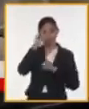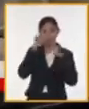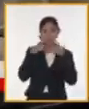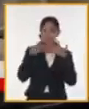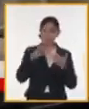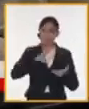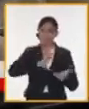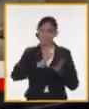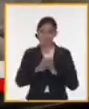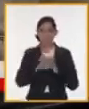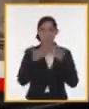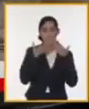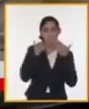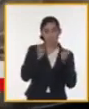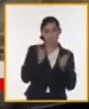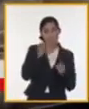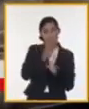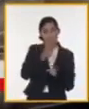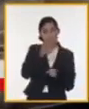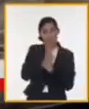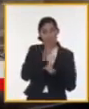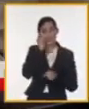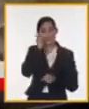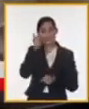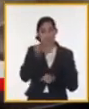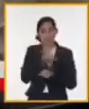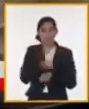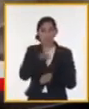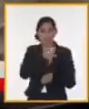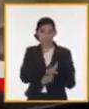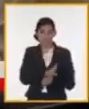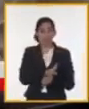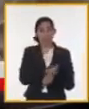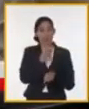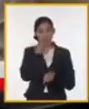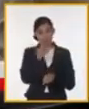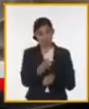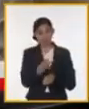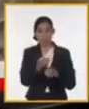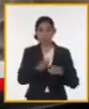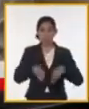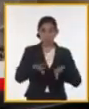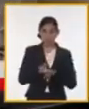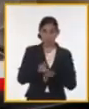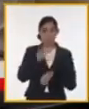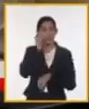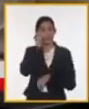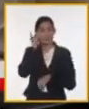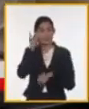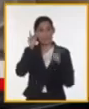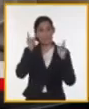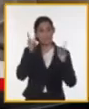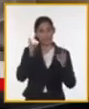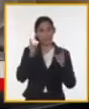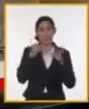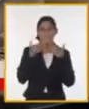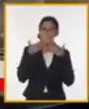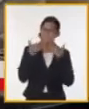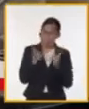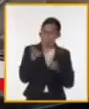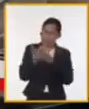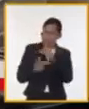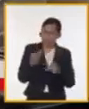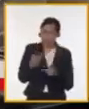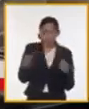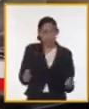el trabajo político e ideológico y por supuesto de prevenir y enfrentar la subversión político ideológica es hacer las cosas bien,